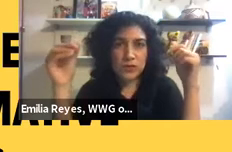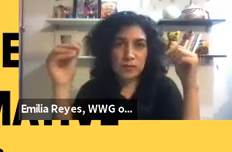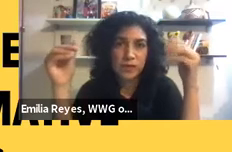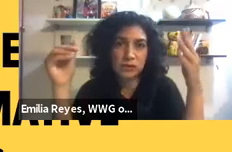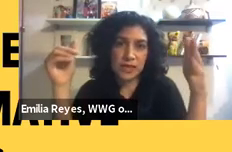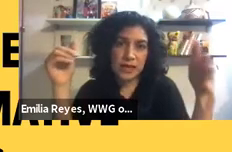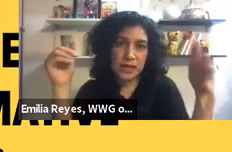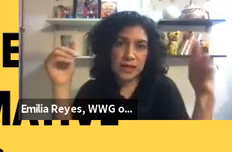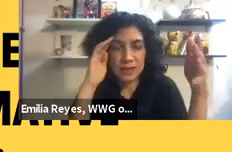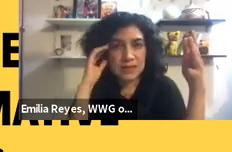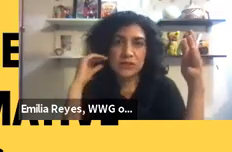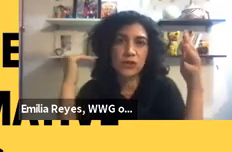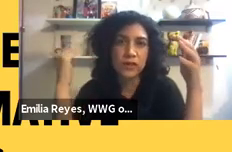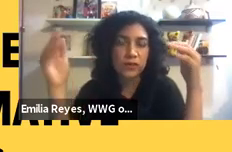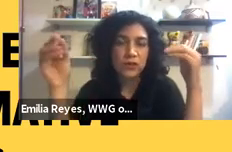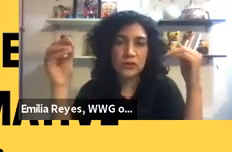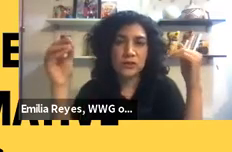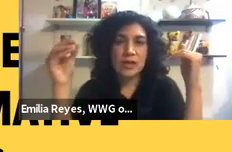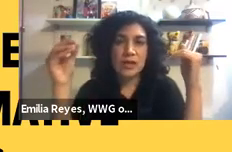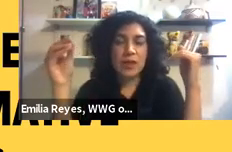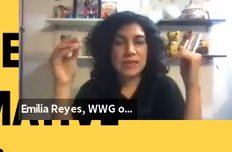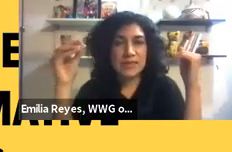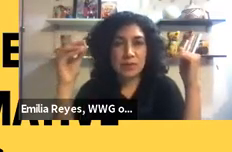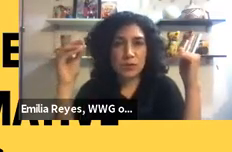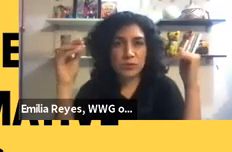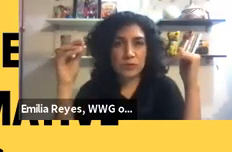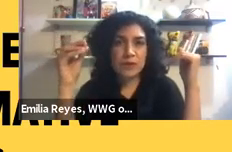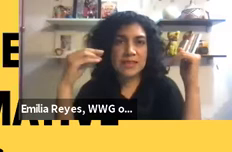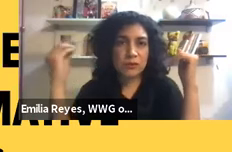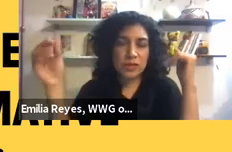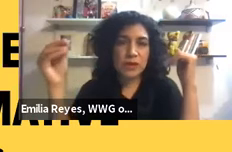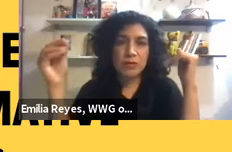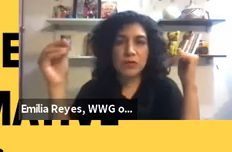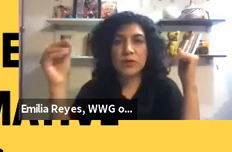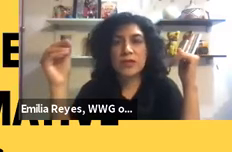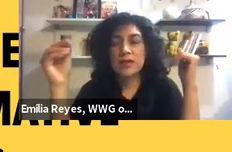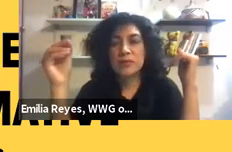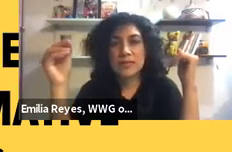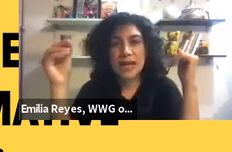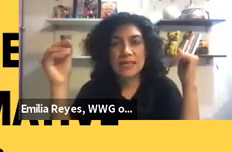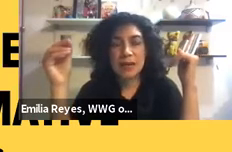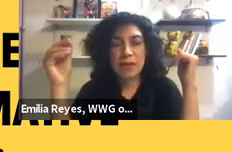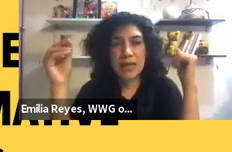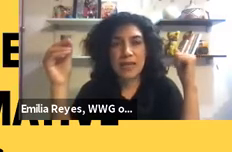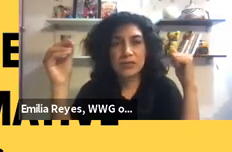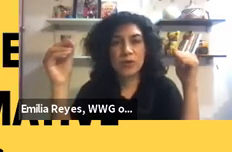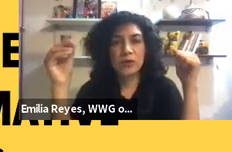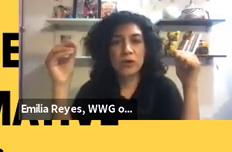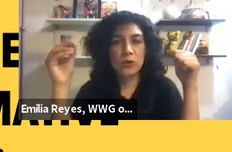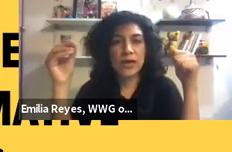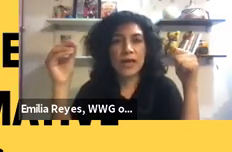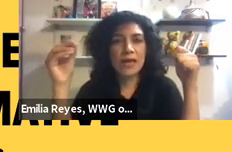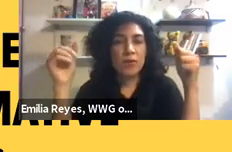algunos elementos que ya aparecen en esta versión. Hay otros temas que estamos pensando y que esperamos poderle presentar hacia París, pero